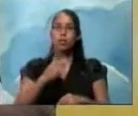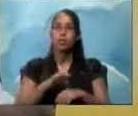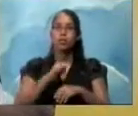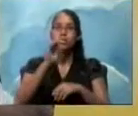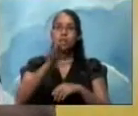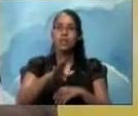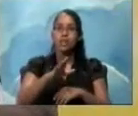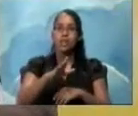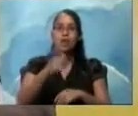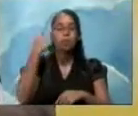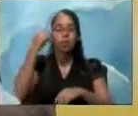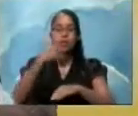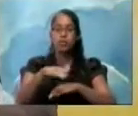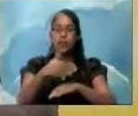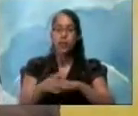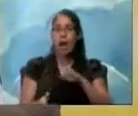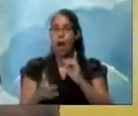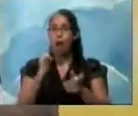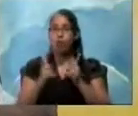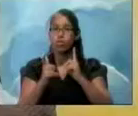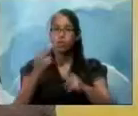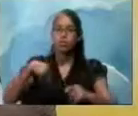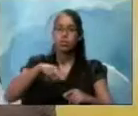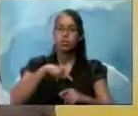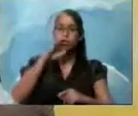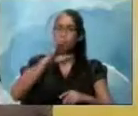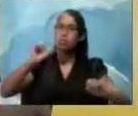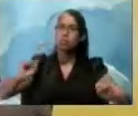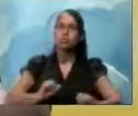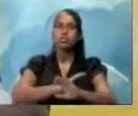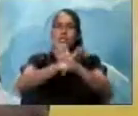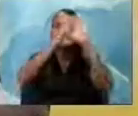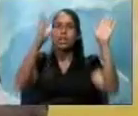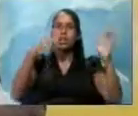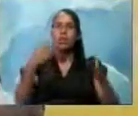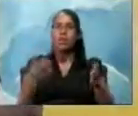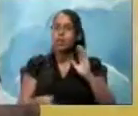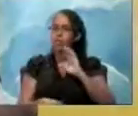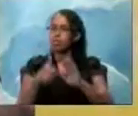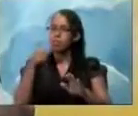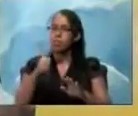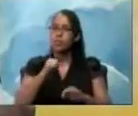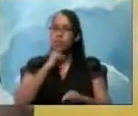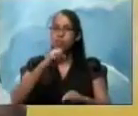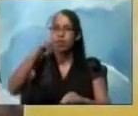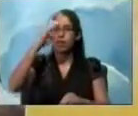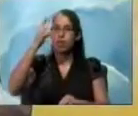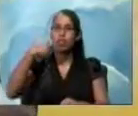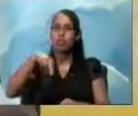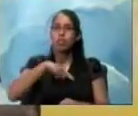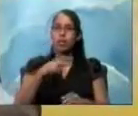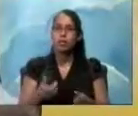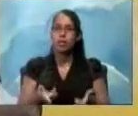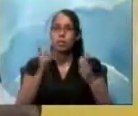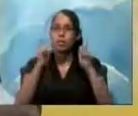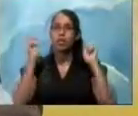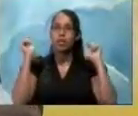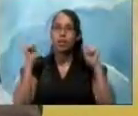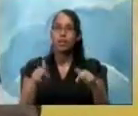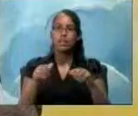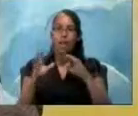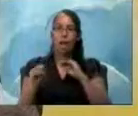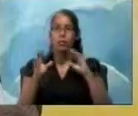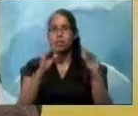seguro por fuera, aunque nosotros estamos claros que lo más relevante es lo que Dios nos va a permitir acá